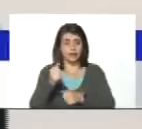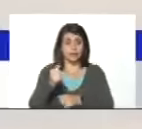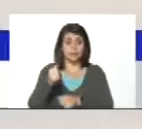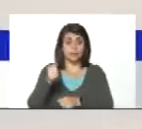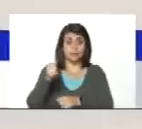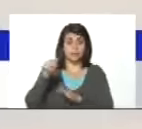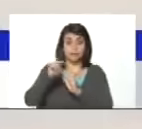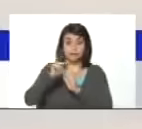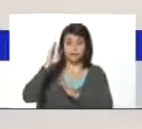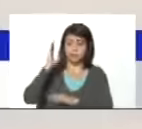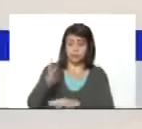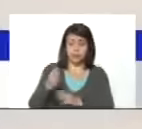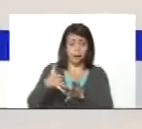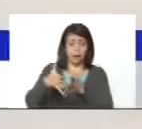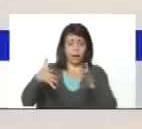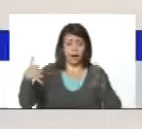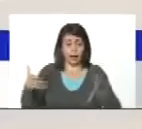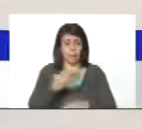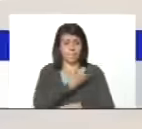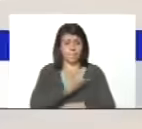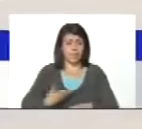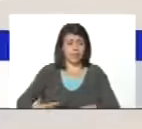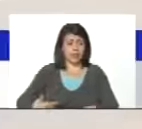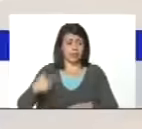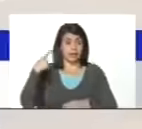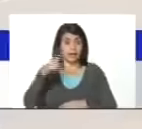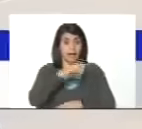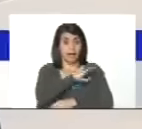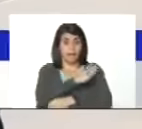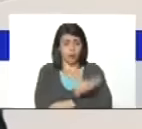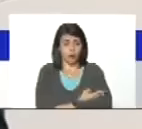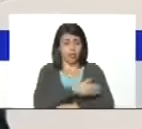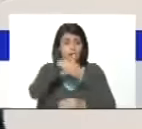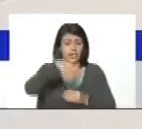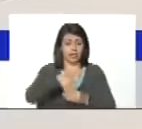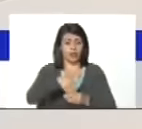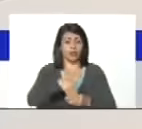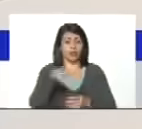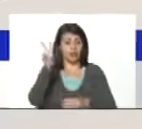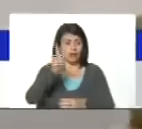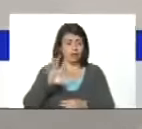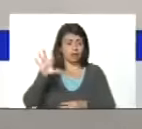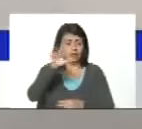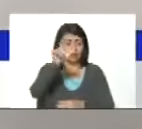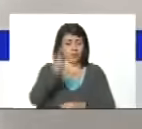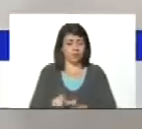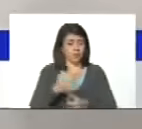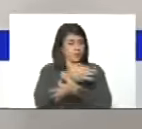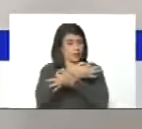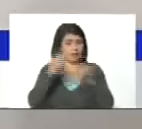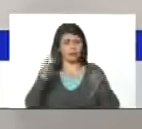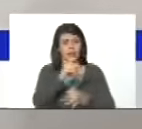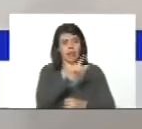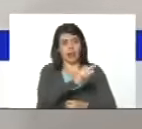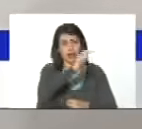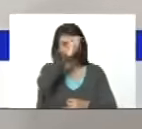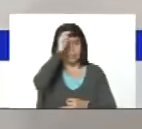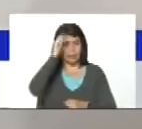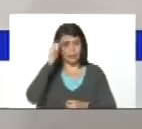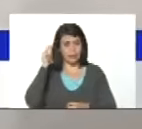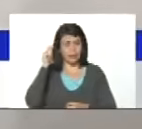impusieron a la más grande presidenta que haya tenido el poder electoral de Venezuela, a la rectora magnífica Tibisay